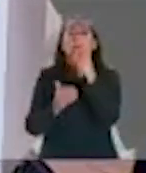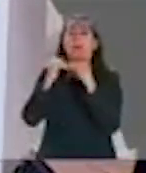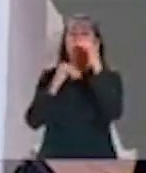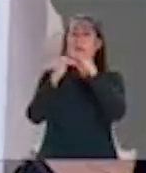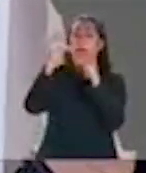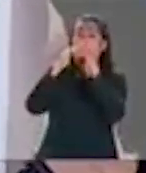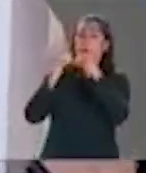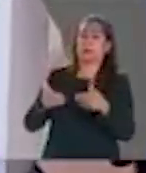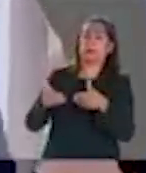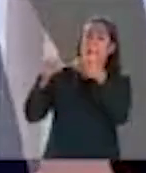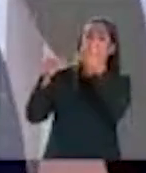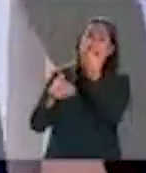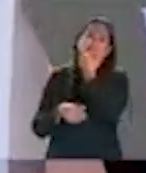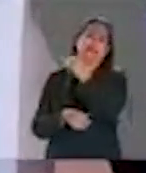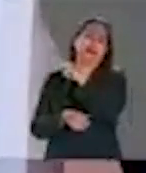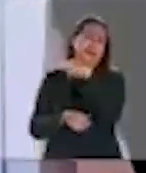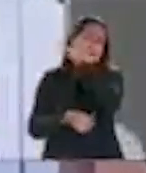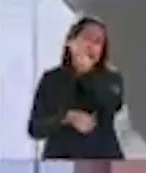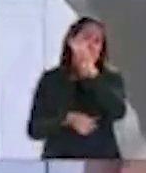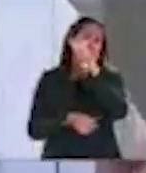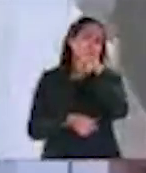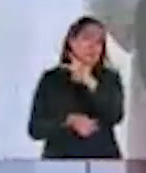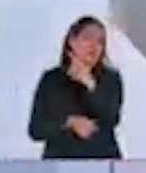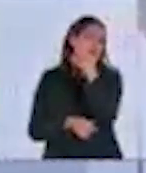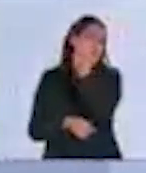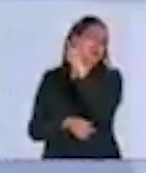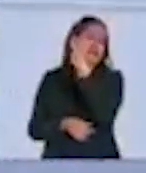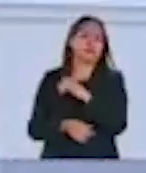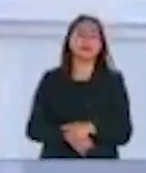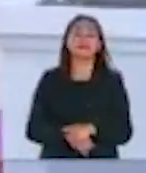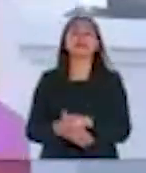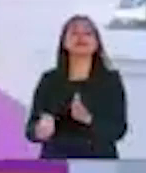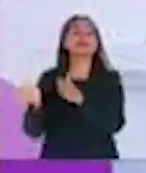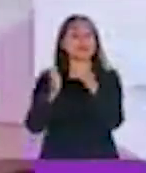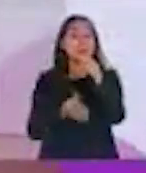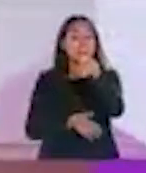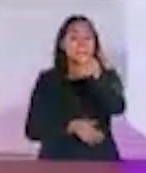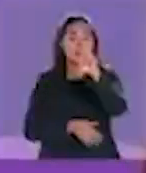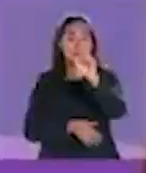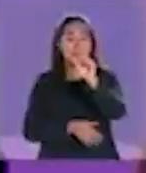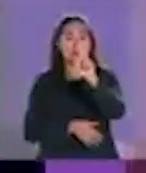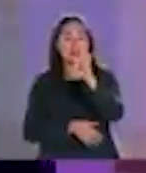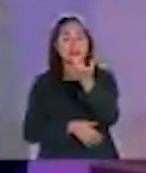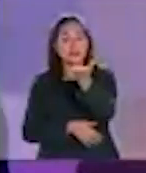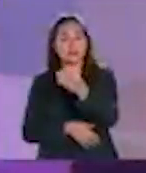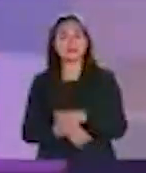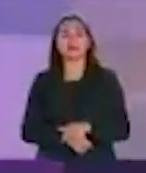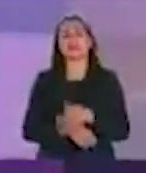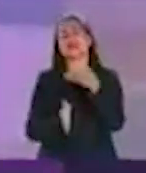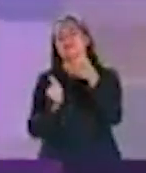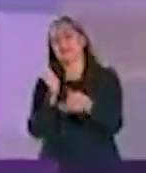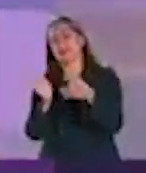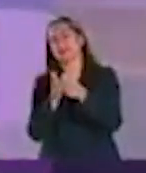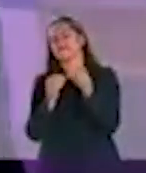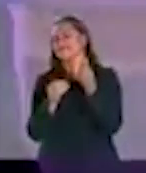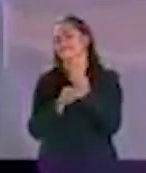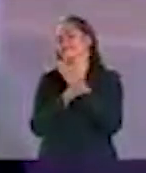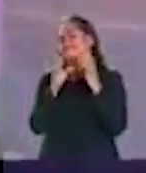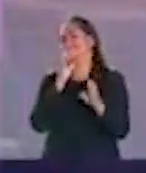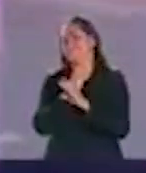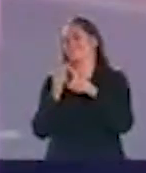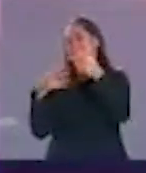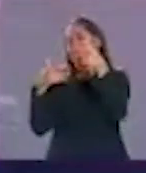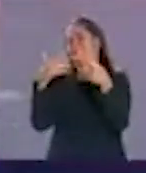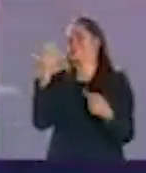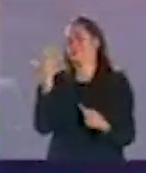trump que había tú mismo tenemos que hacer muchas cosas para enfrentar ese problema los migrantes que